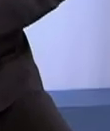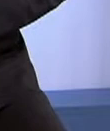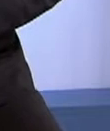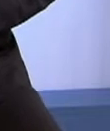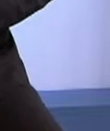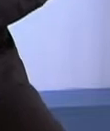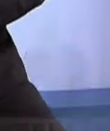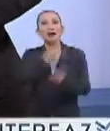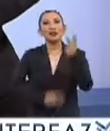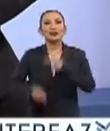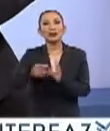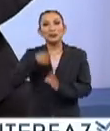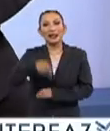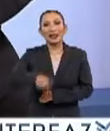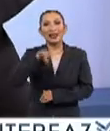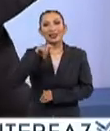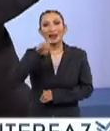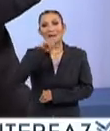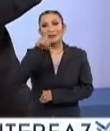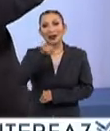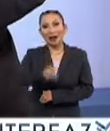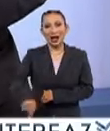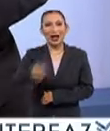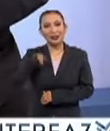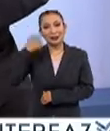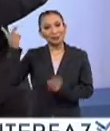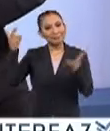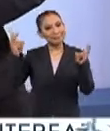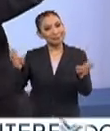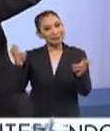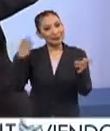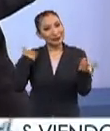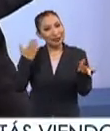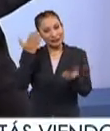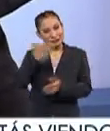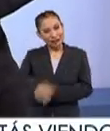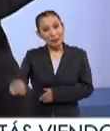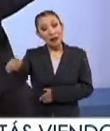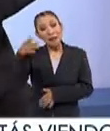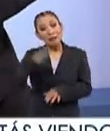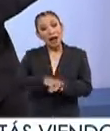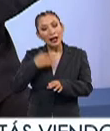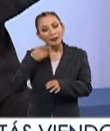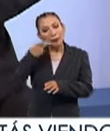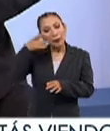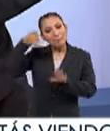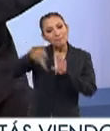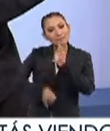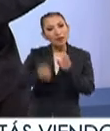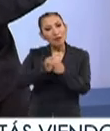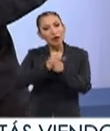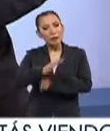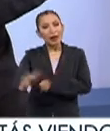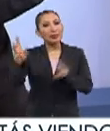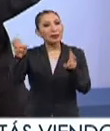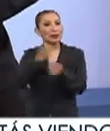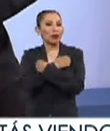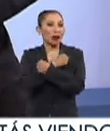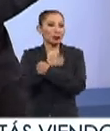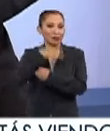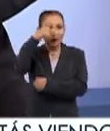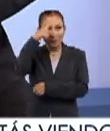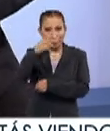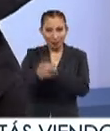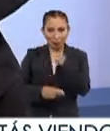Muy buenos días, bienvenidos a una emisión más de Interfaz, el programa que, como ustedes bien saben, profundiza en la información en temas educativos